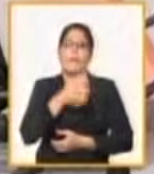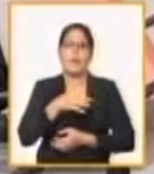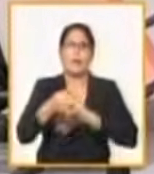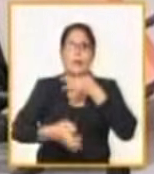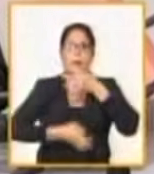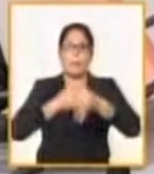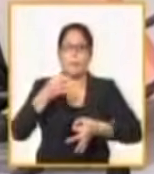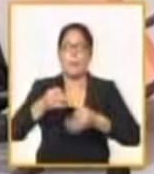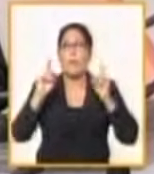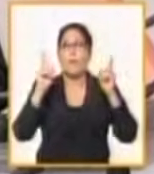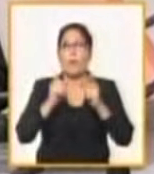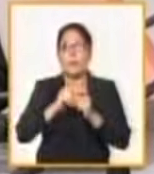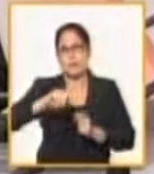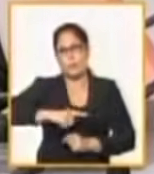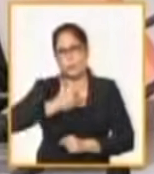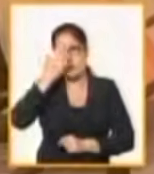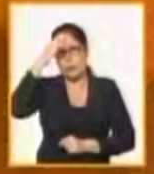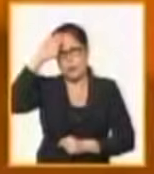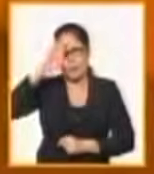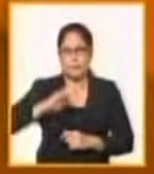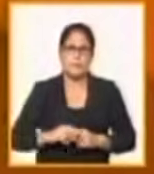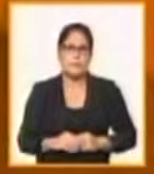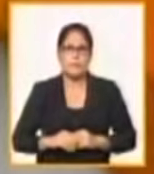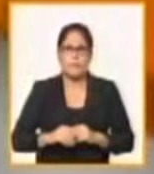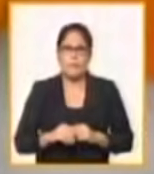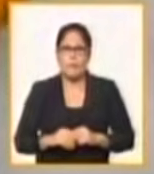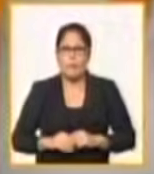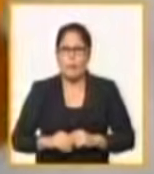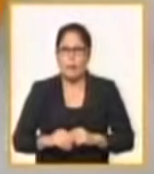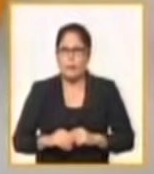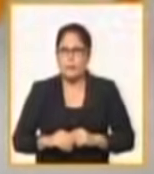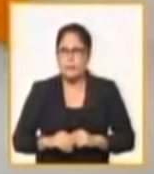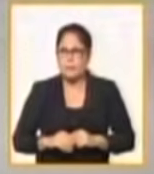en la política cultural de la revolución.